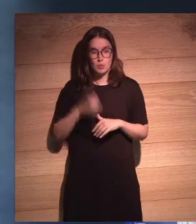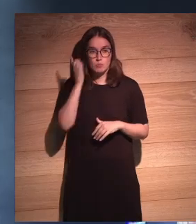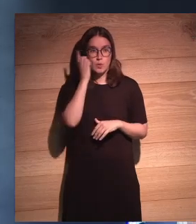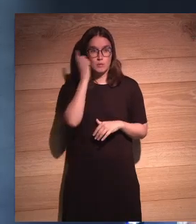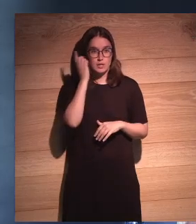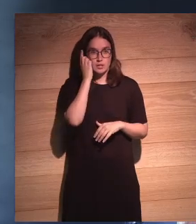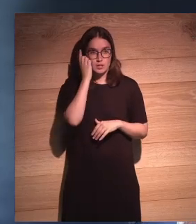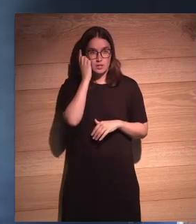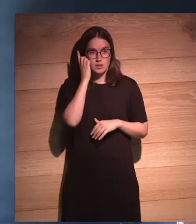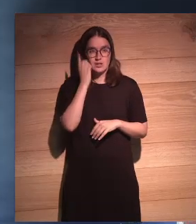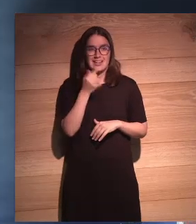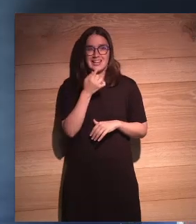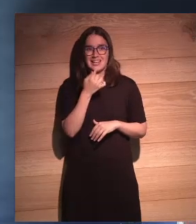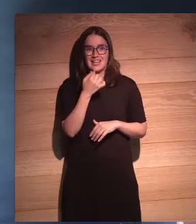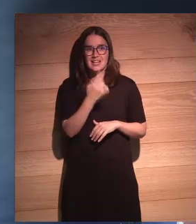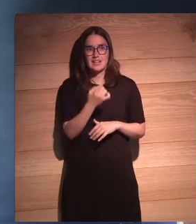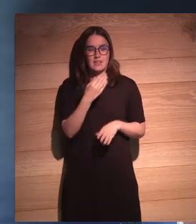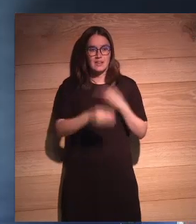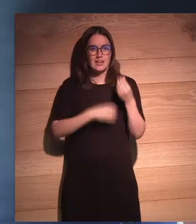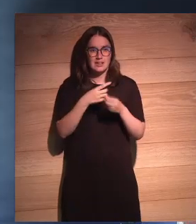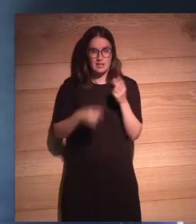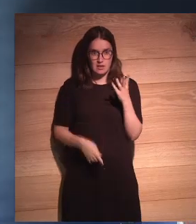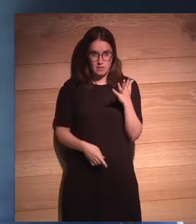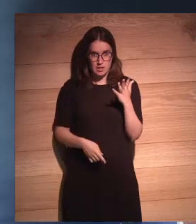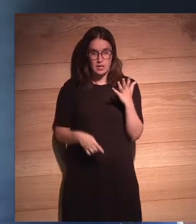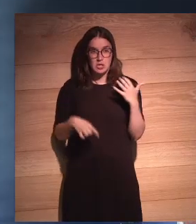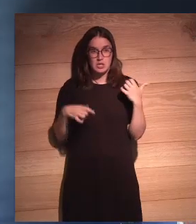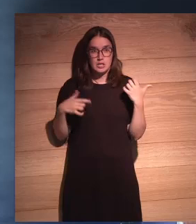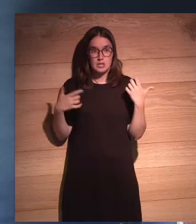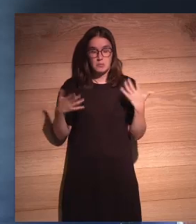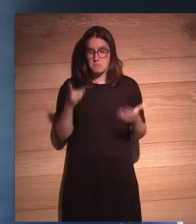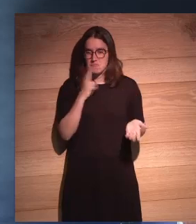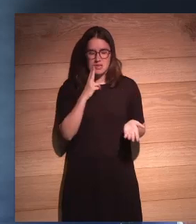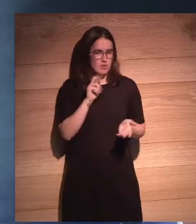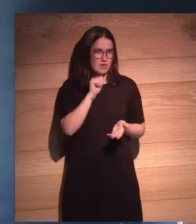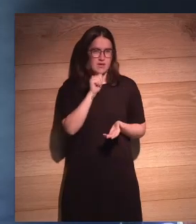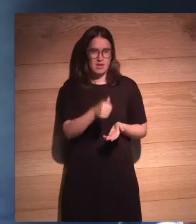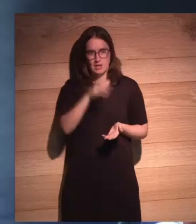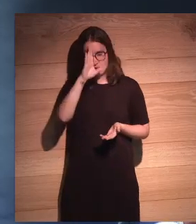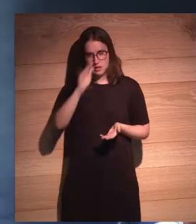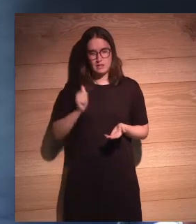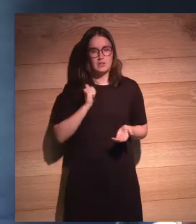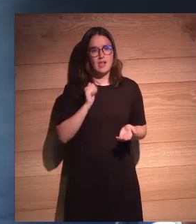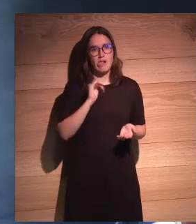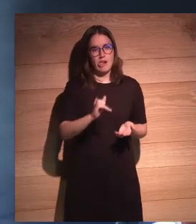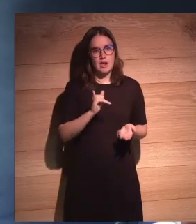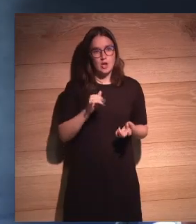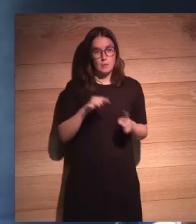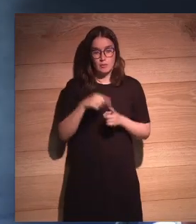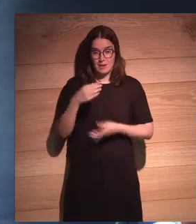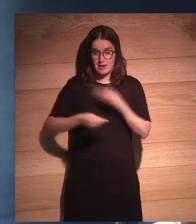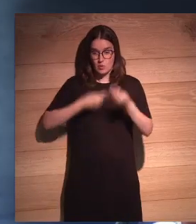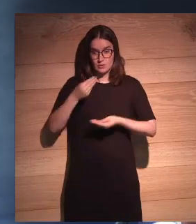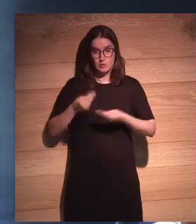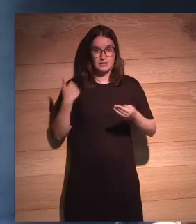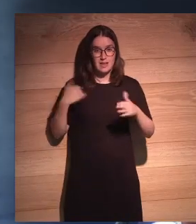móvil, con un smartphone, le va diciendo qué cosas tiene que hacer. Por tanto, nada de miedo, la inteligencia artificial está ahí y está para utilizarla, y